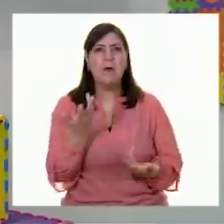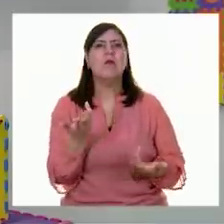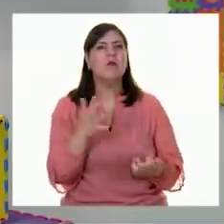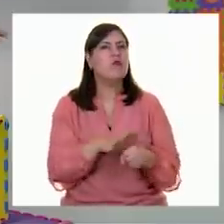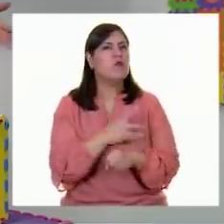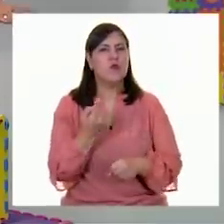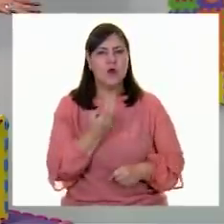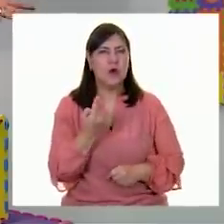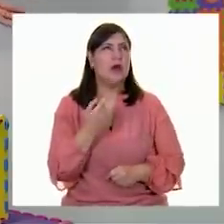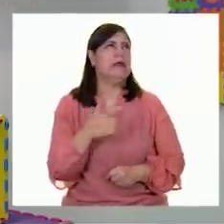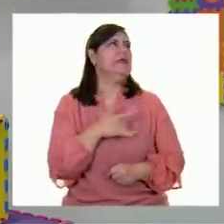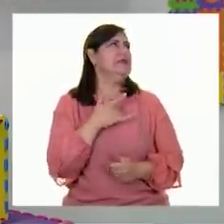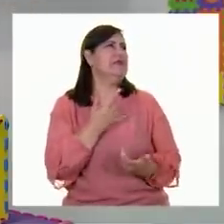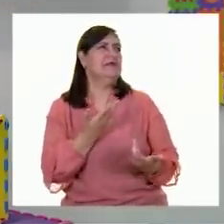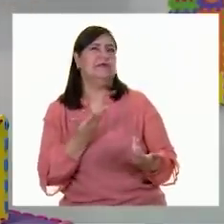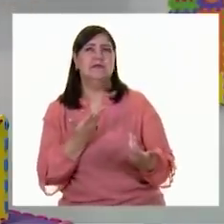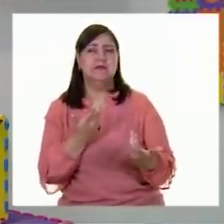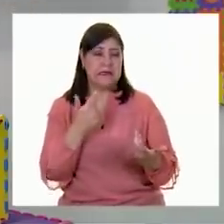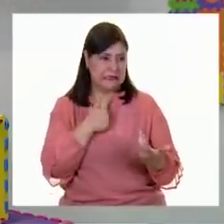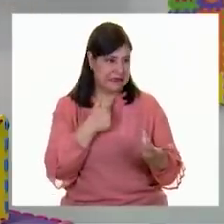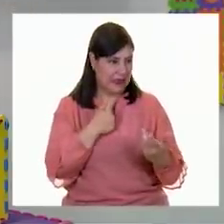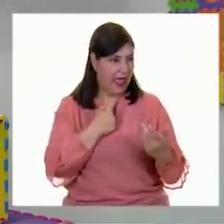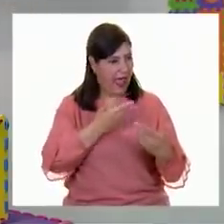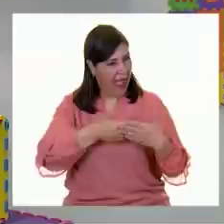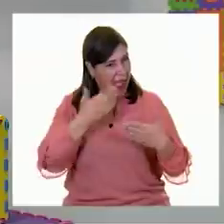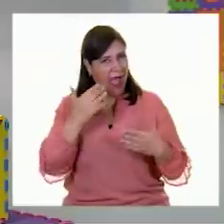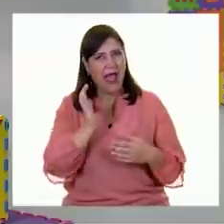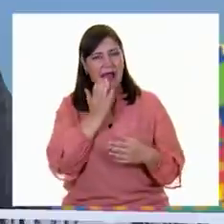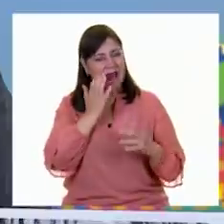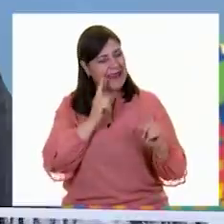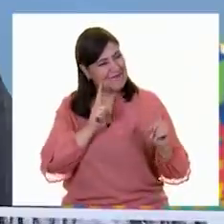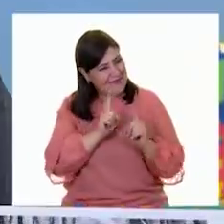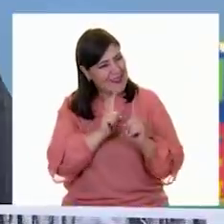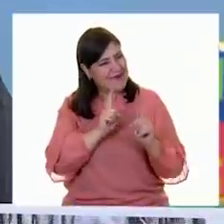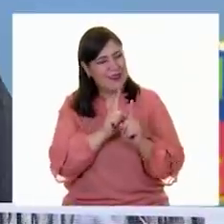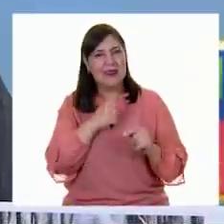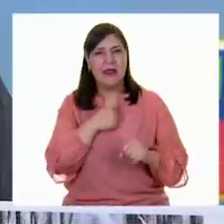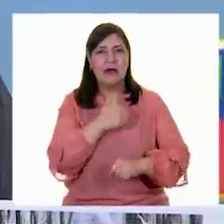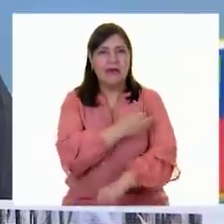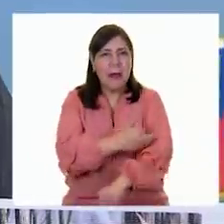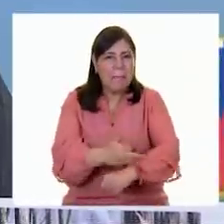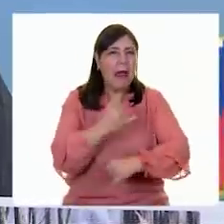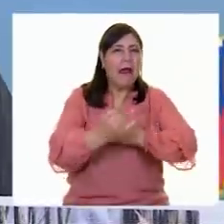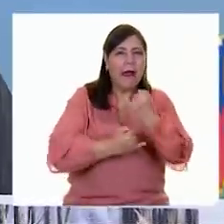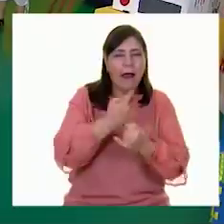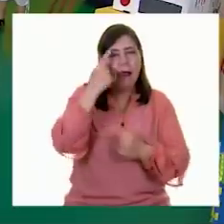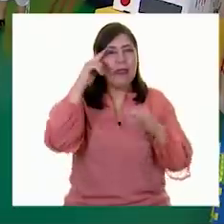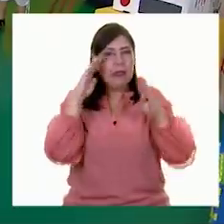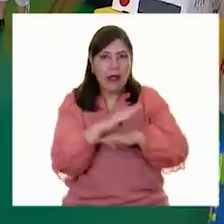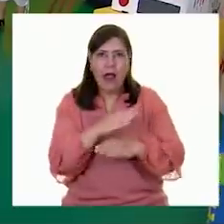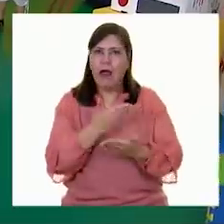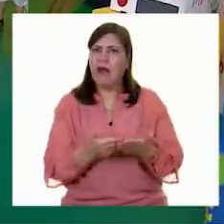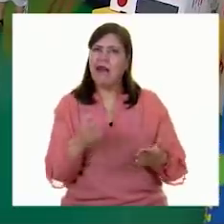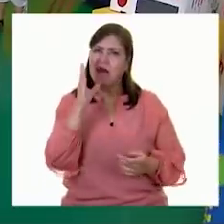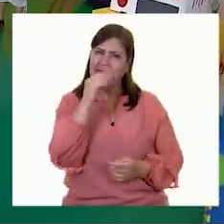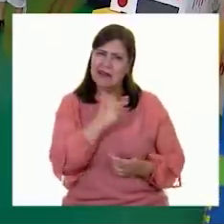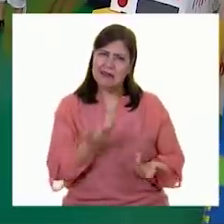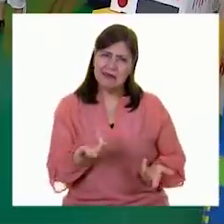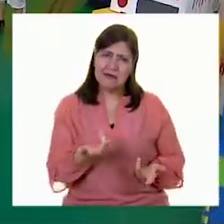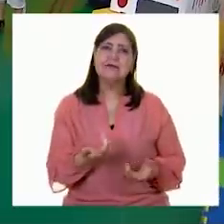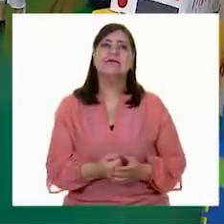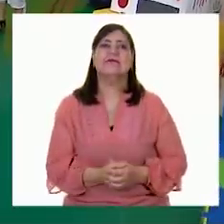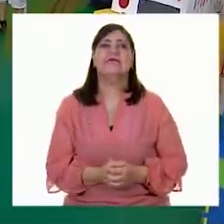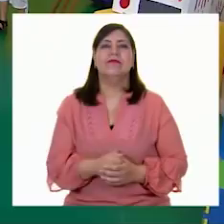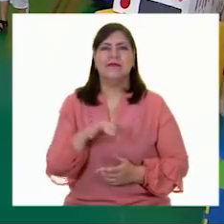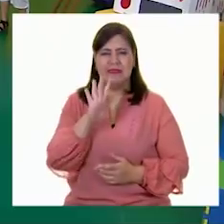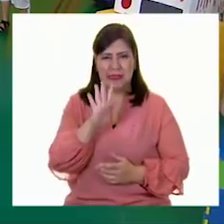si perdieras esos momentos que estabas acostumbrados a pasar con ellos. Ay, pero Ana,